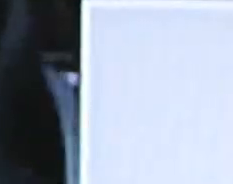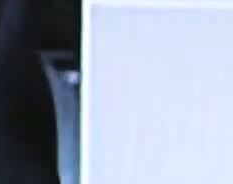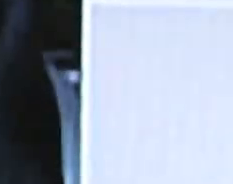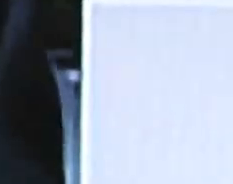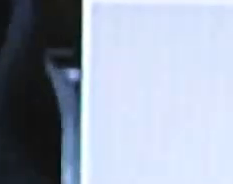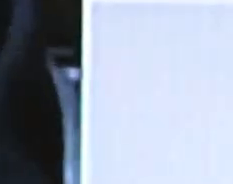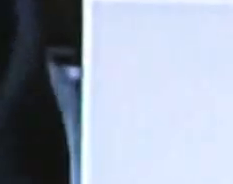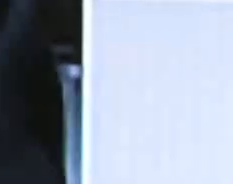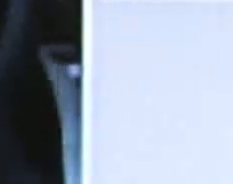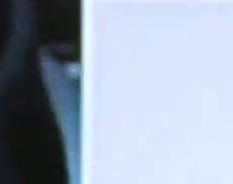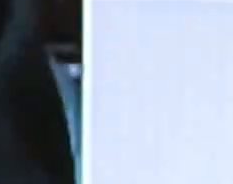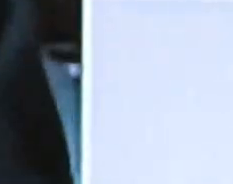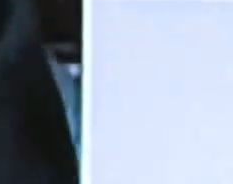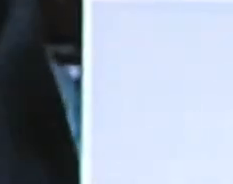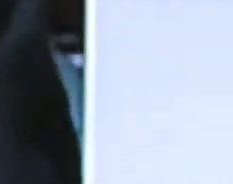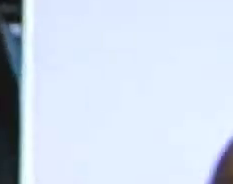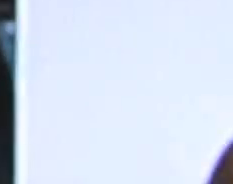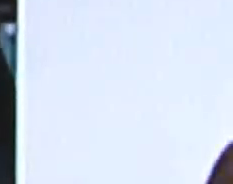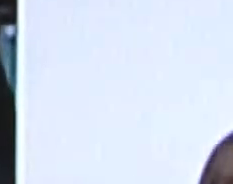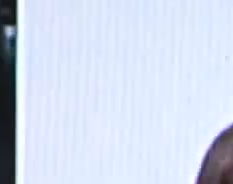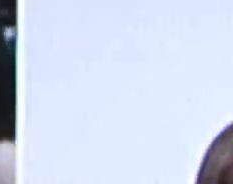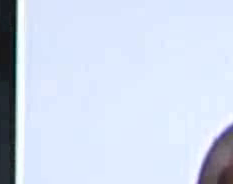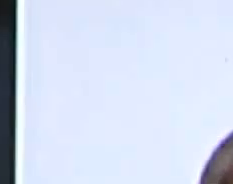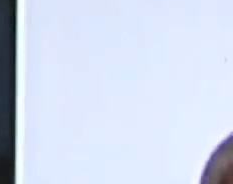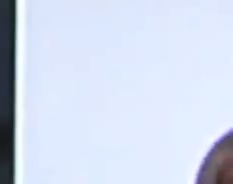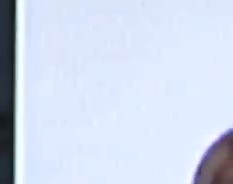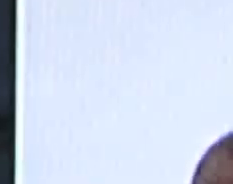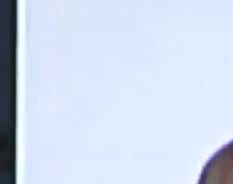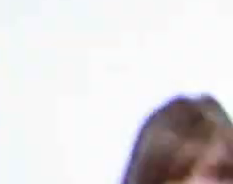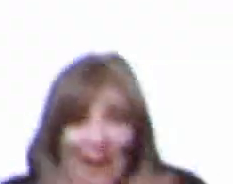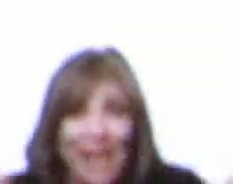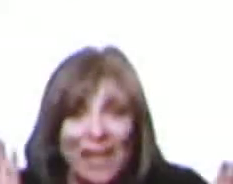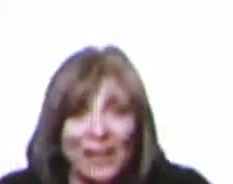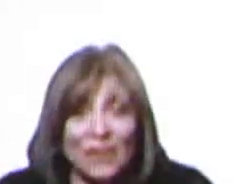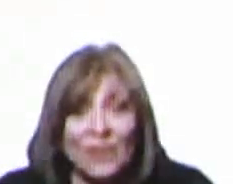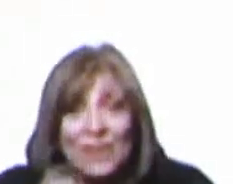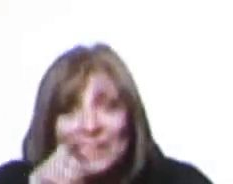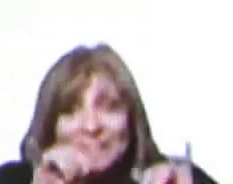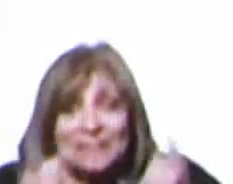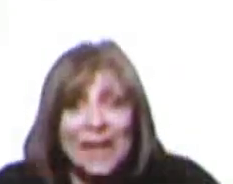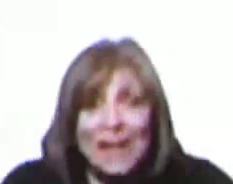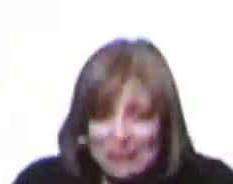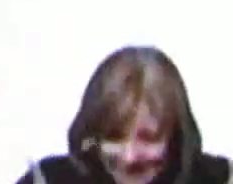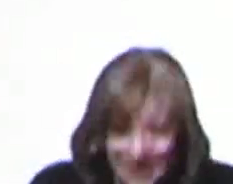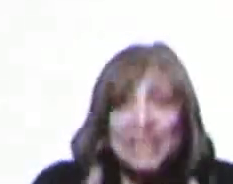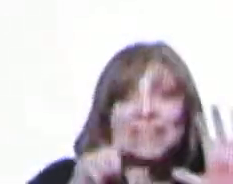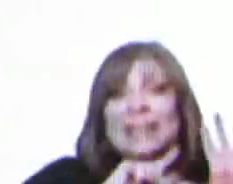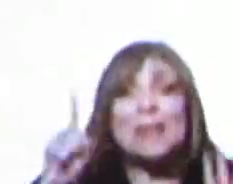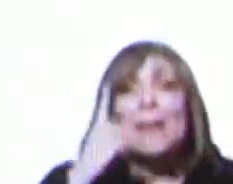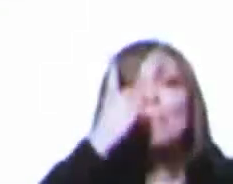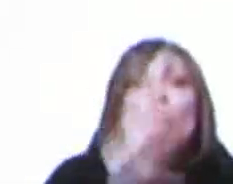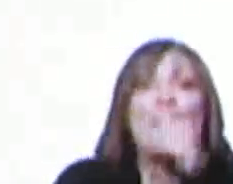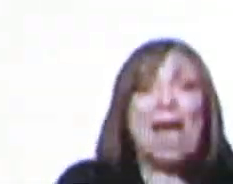Una vez que tenemos un número que nos da bien. Por favor, recibieron el país con 7.000 rapiñas por